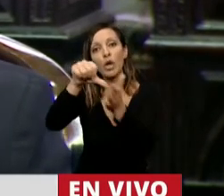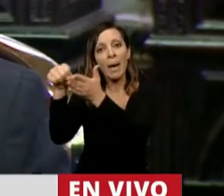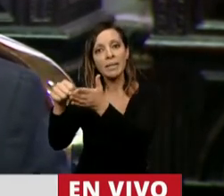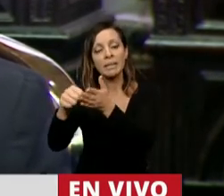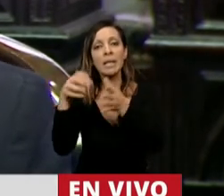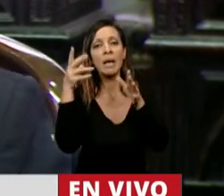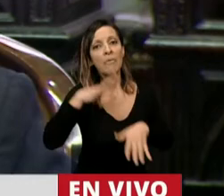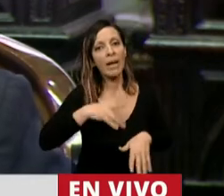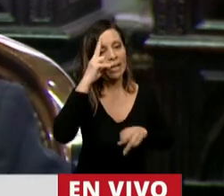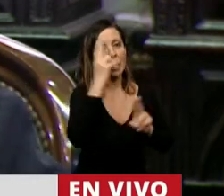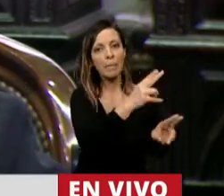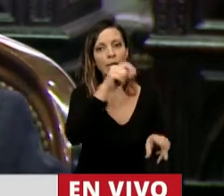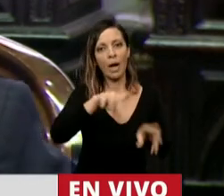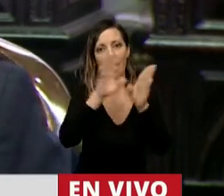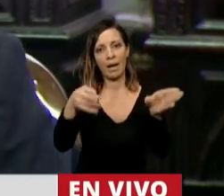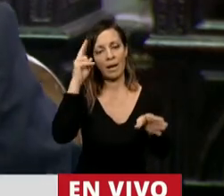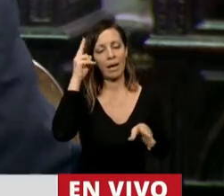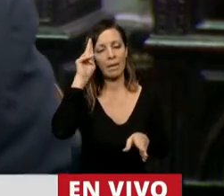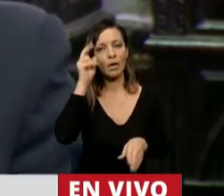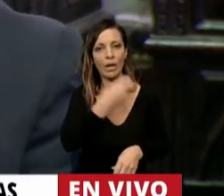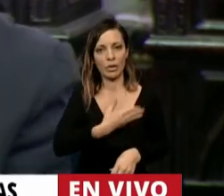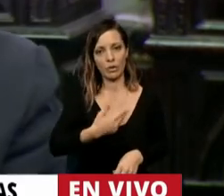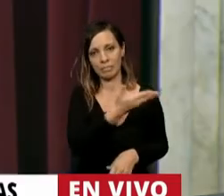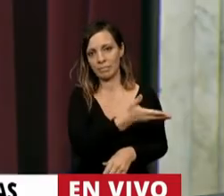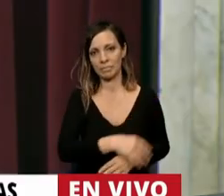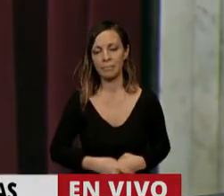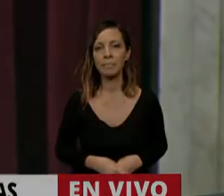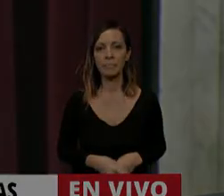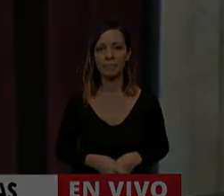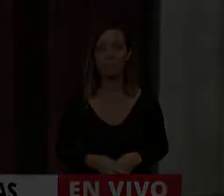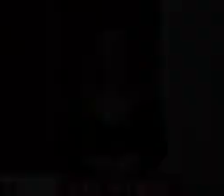al presidente de esta casa. Muchas gracias, señor presidente. Gracias, diputado.